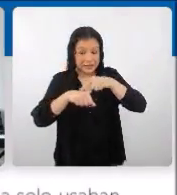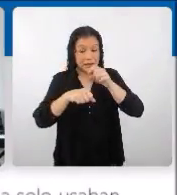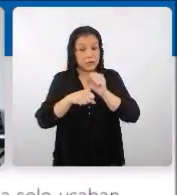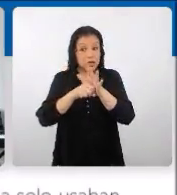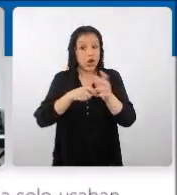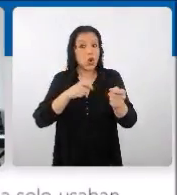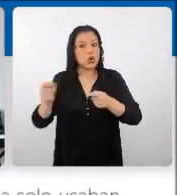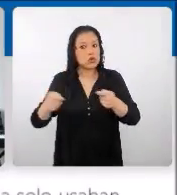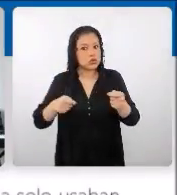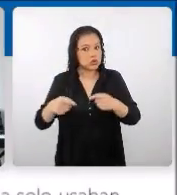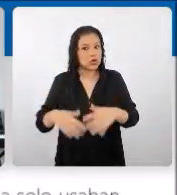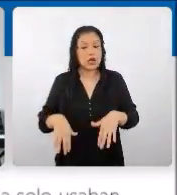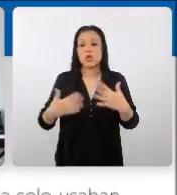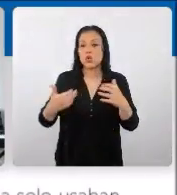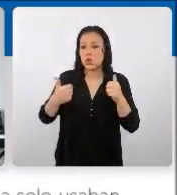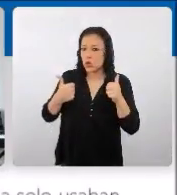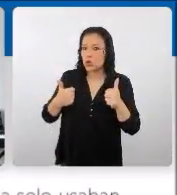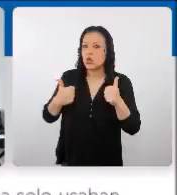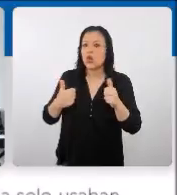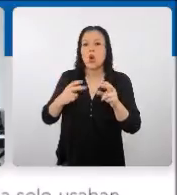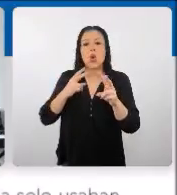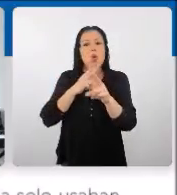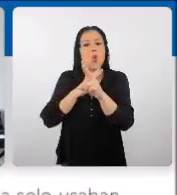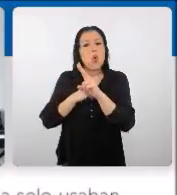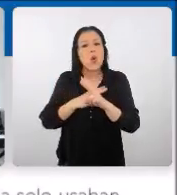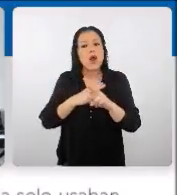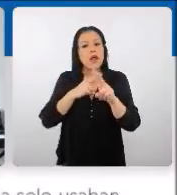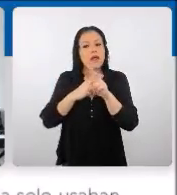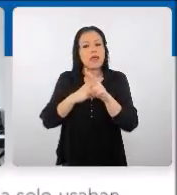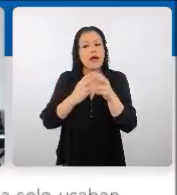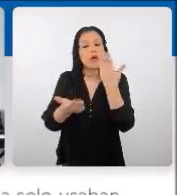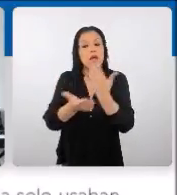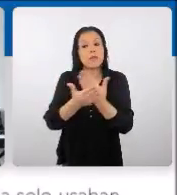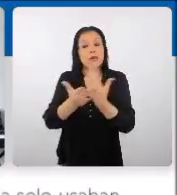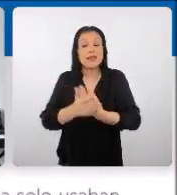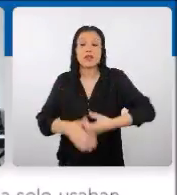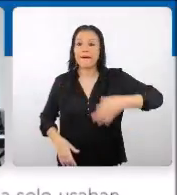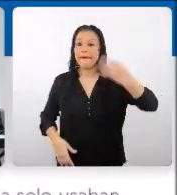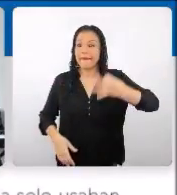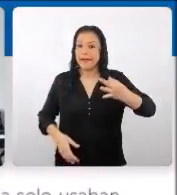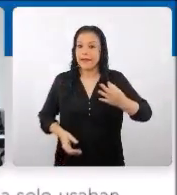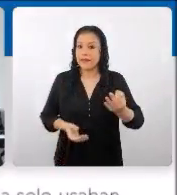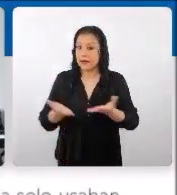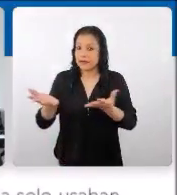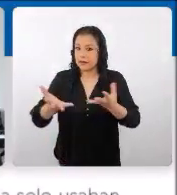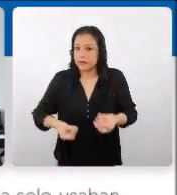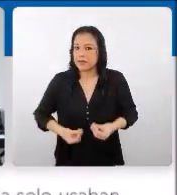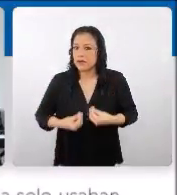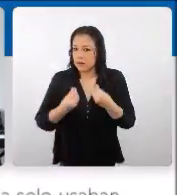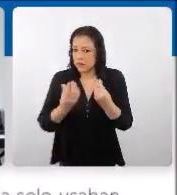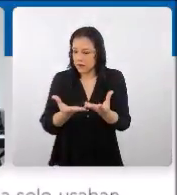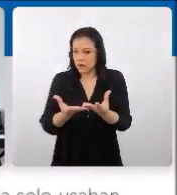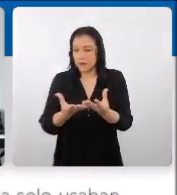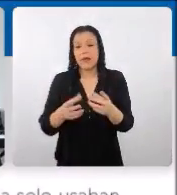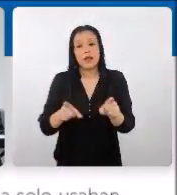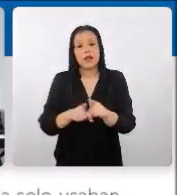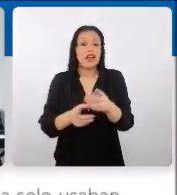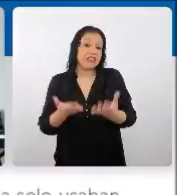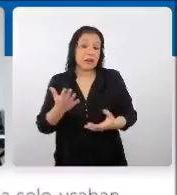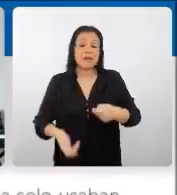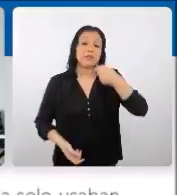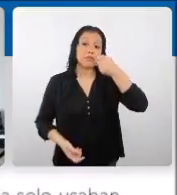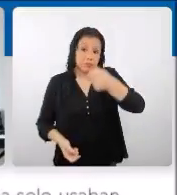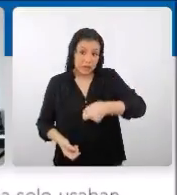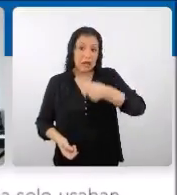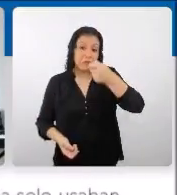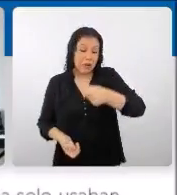manejar con absoluto cuidado y demostrando calidad de servicio. Y quizá la inversión sea mayor o